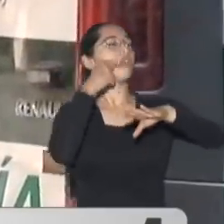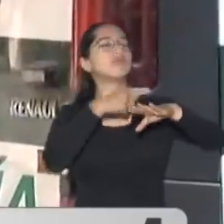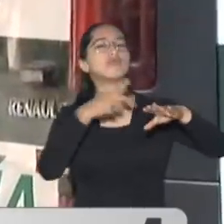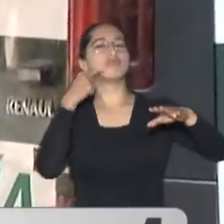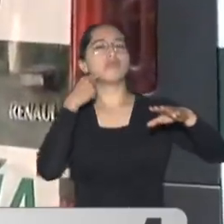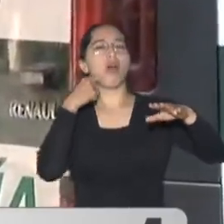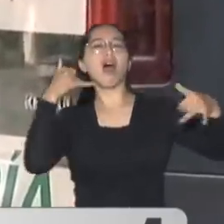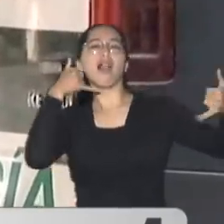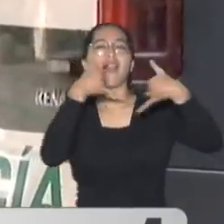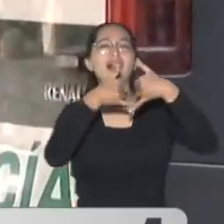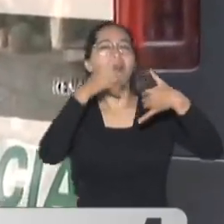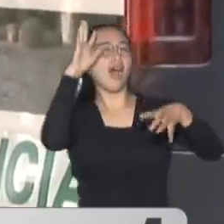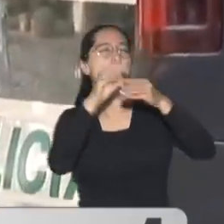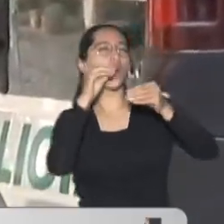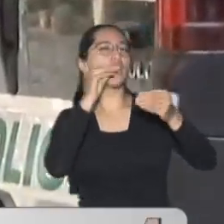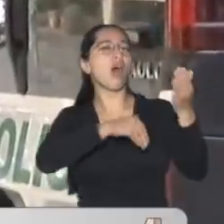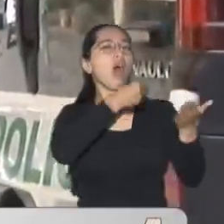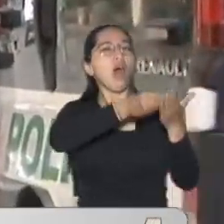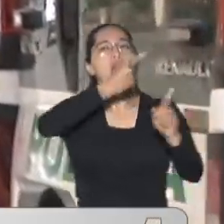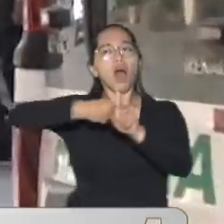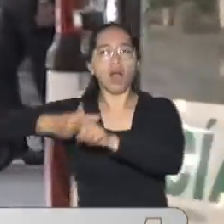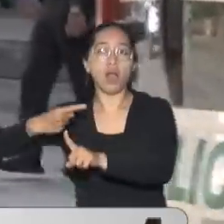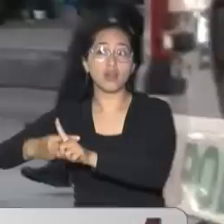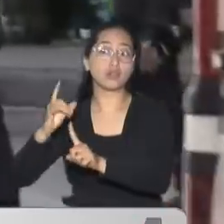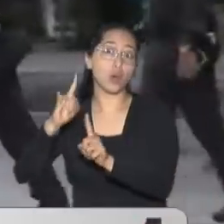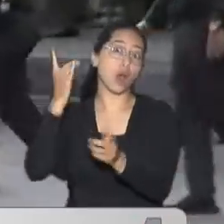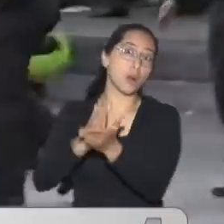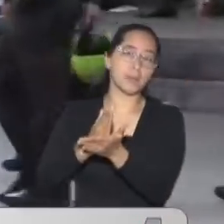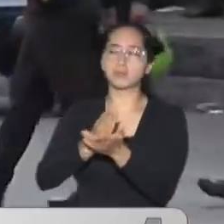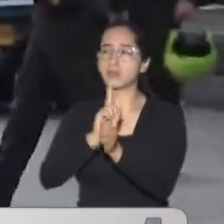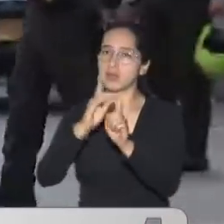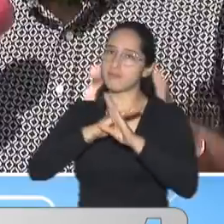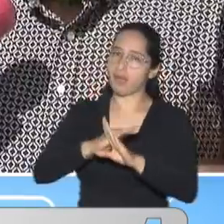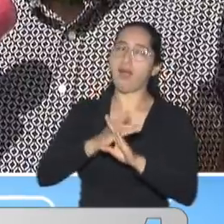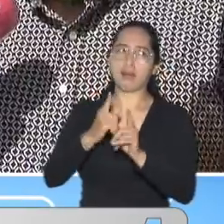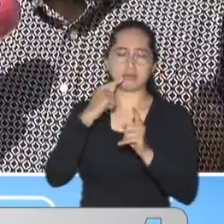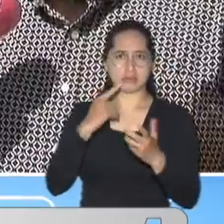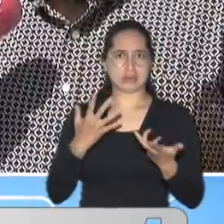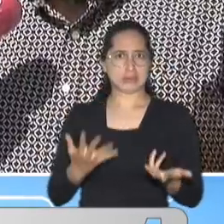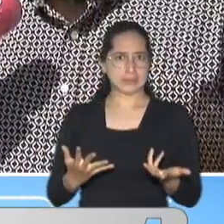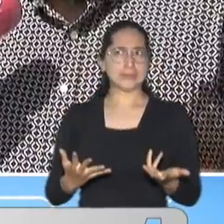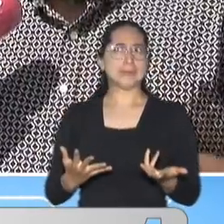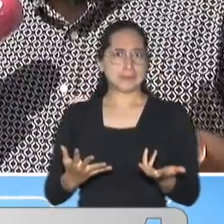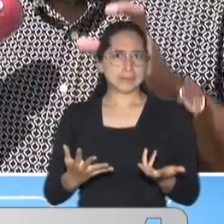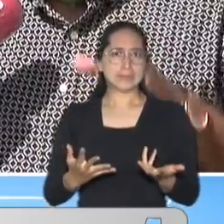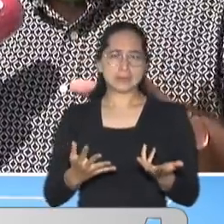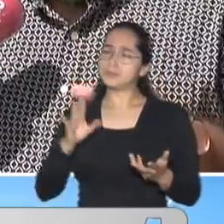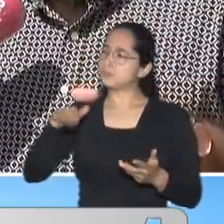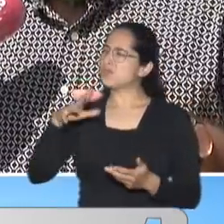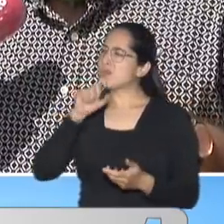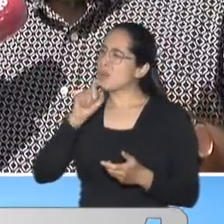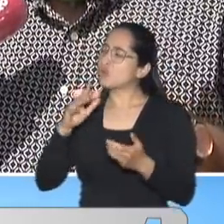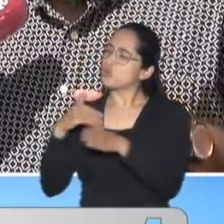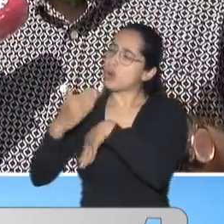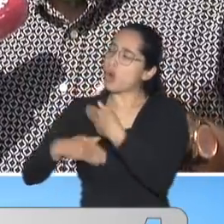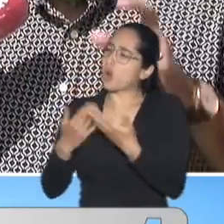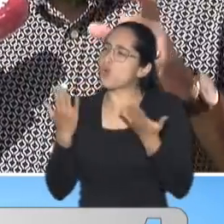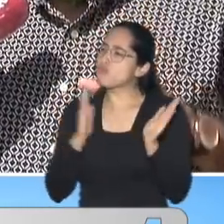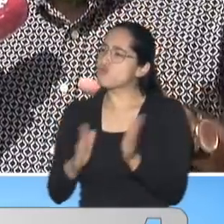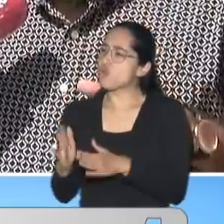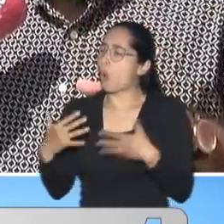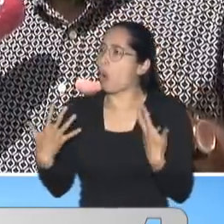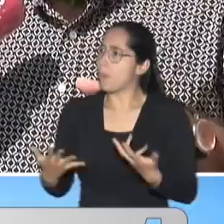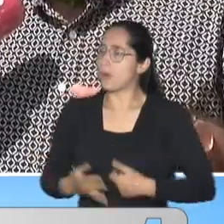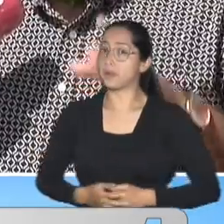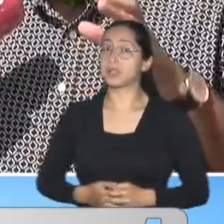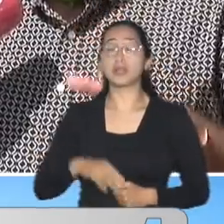¿Desde cuánto es la extorsión que piden? ¿Desde cuánto en cantidad de dinero? Bueno, hay una modalidad que lo llaman y le